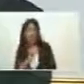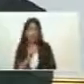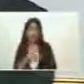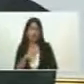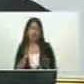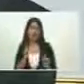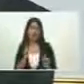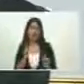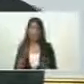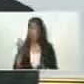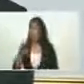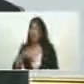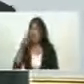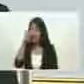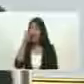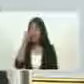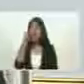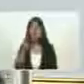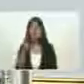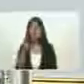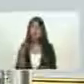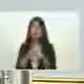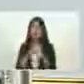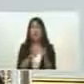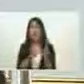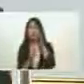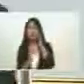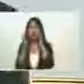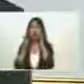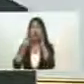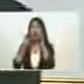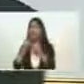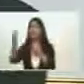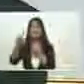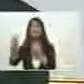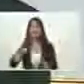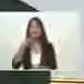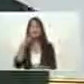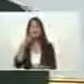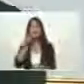escuchar, se tendrán que taponar los oídos o irse del salón, porque voy a decir lo que tengo que decir. ¡Gracias! ¡Gracias! ¡Gracias! ¡Gracias! ¡Gracias!